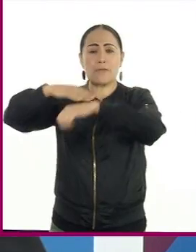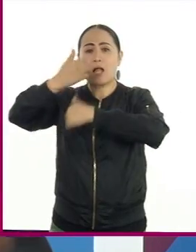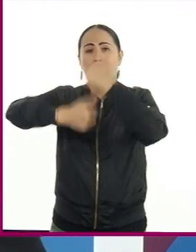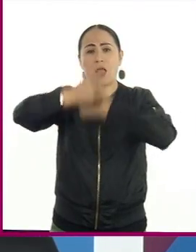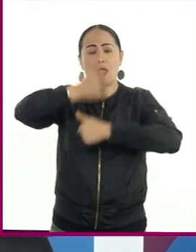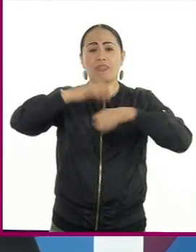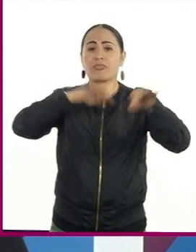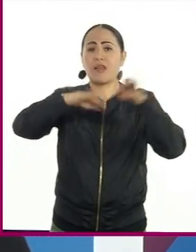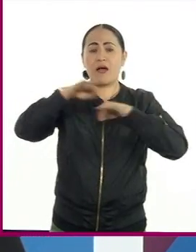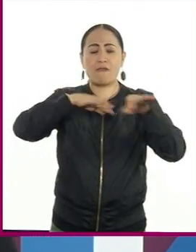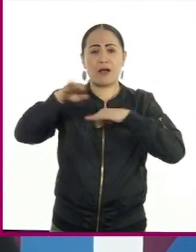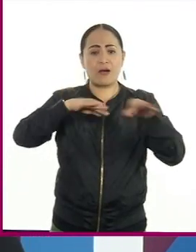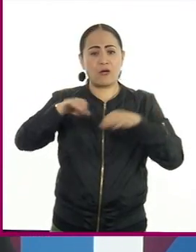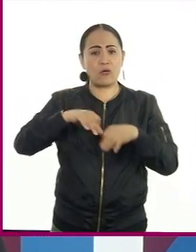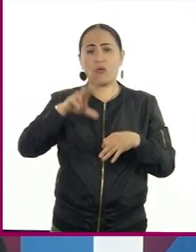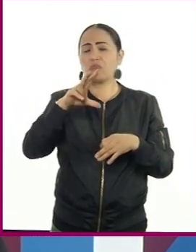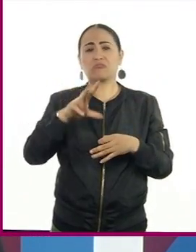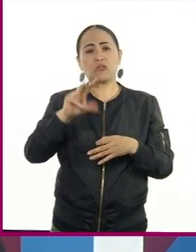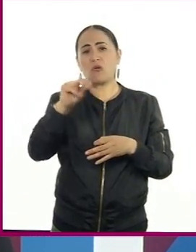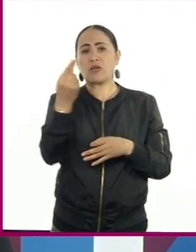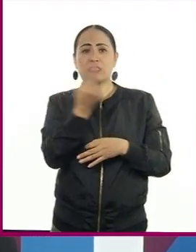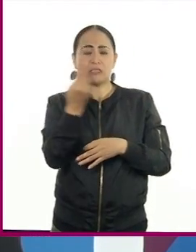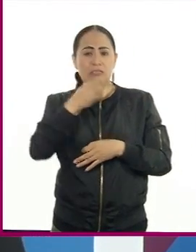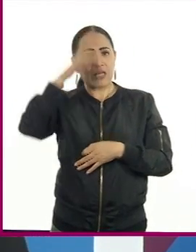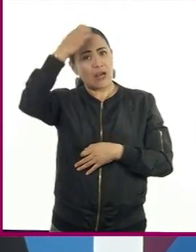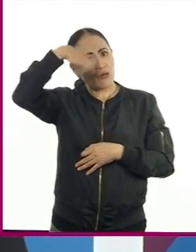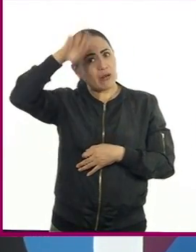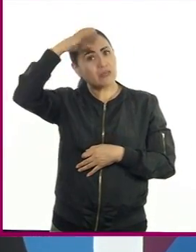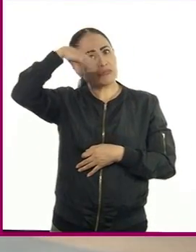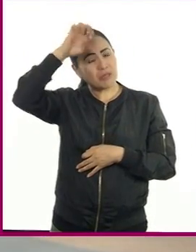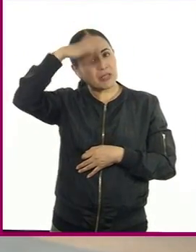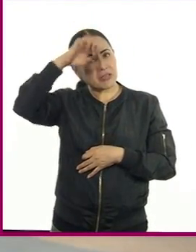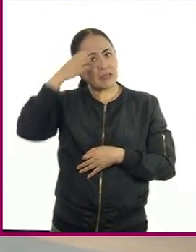empleo, no especificaban los años de experiencia requeridos.